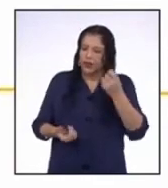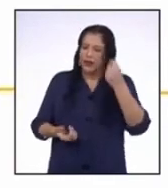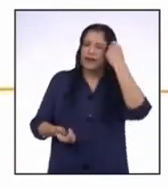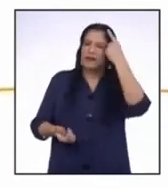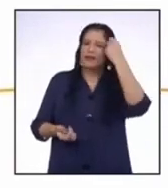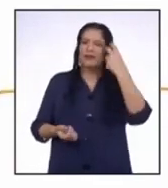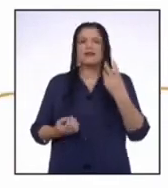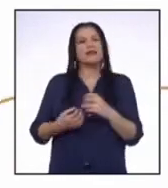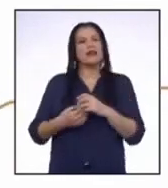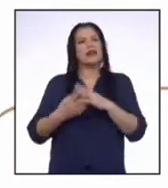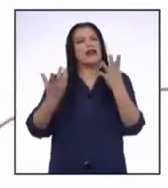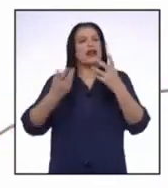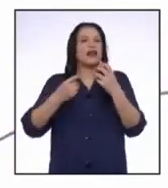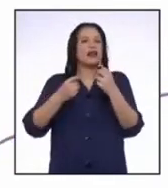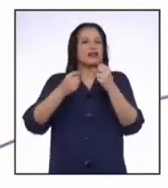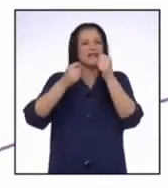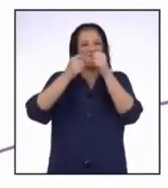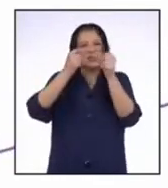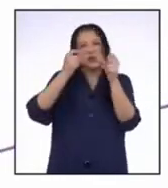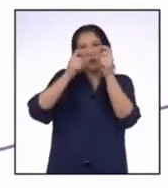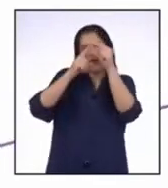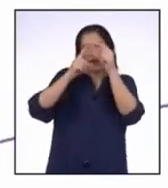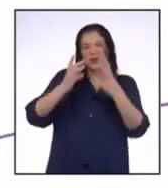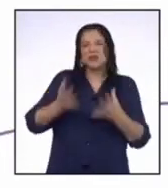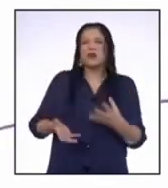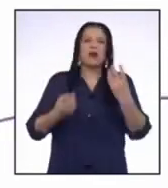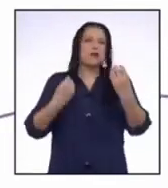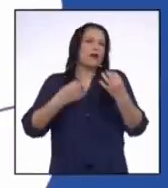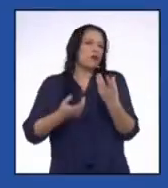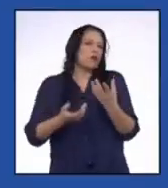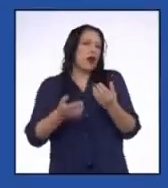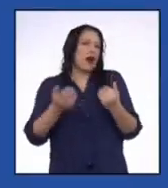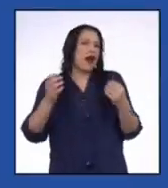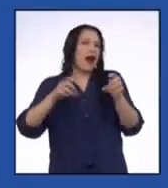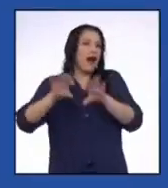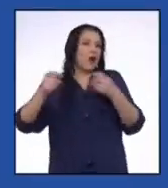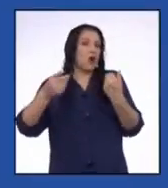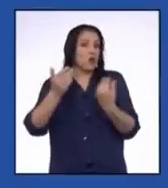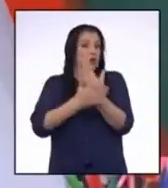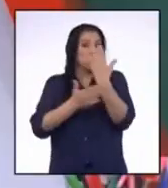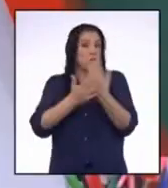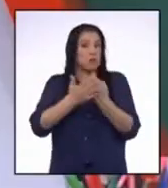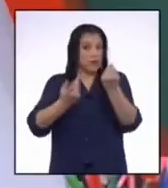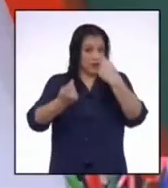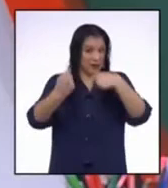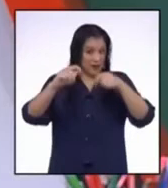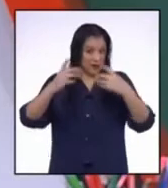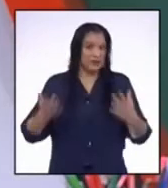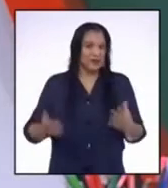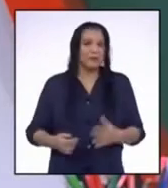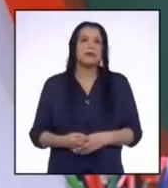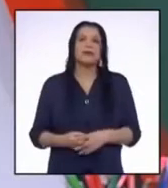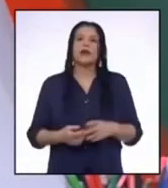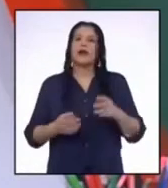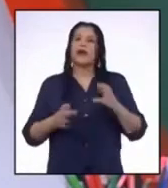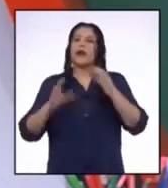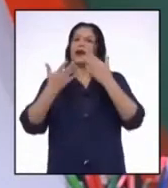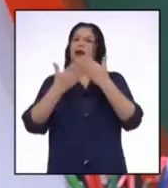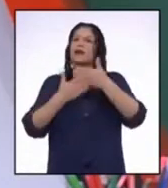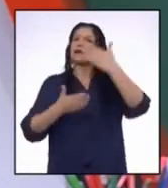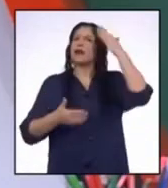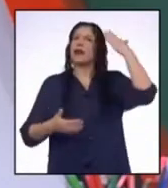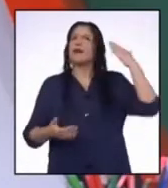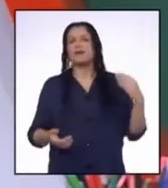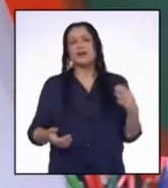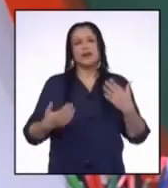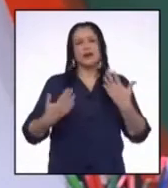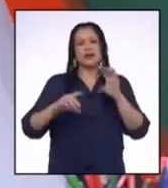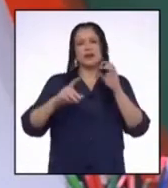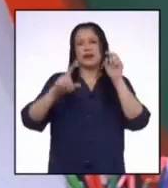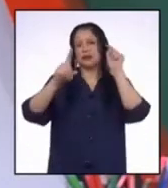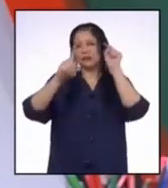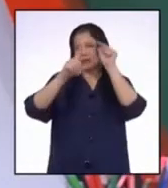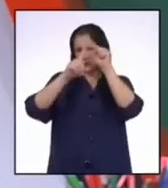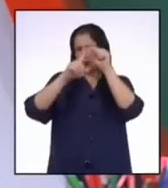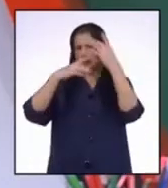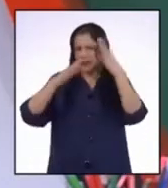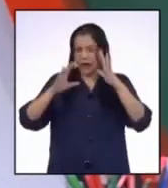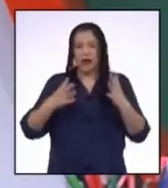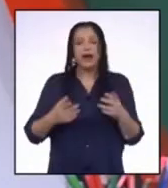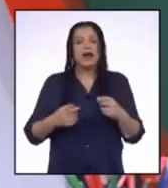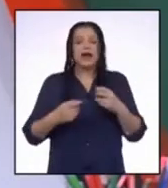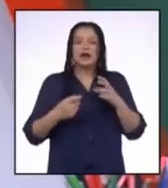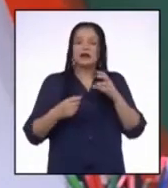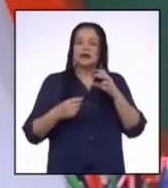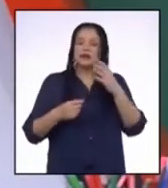términos financieros que se usan al realizar un emprendimiento? En el programa anterior cumplimos el reto de averiguar si